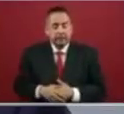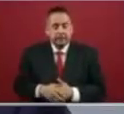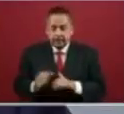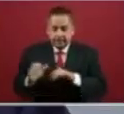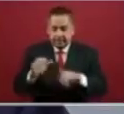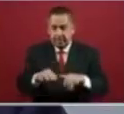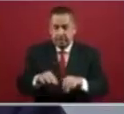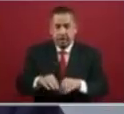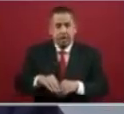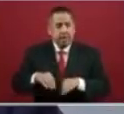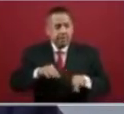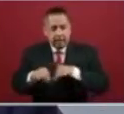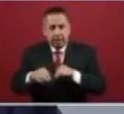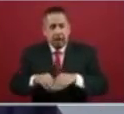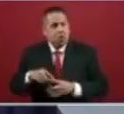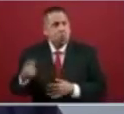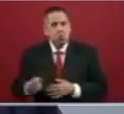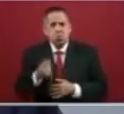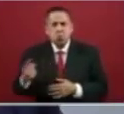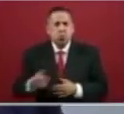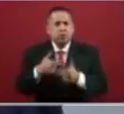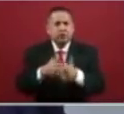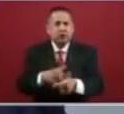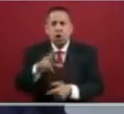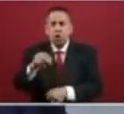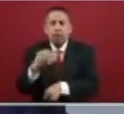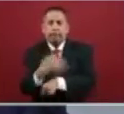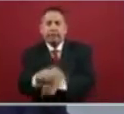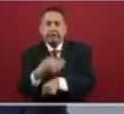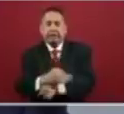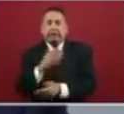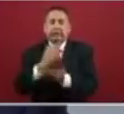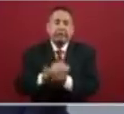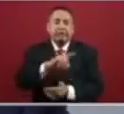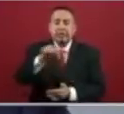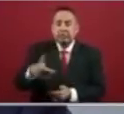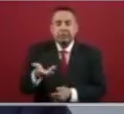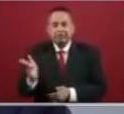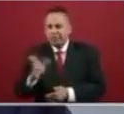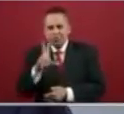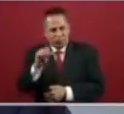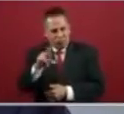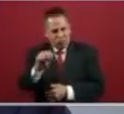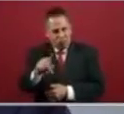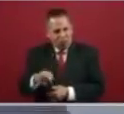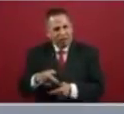empleos permanentes, no temporales.